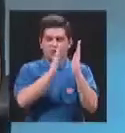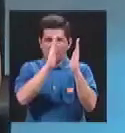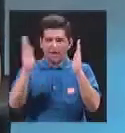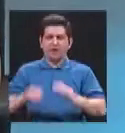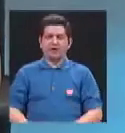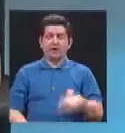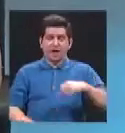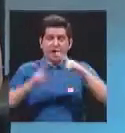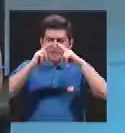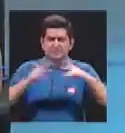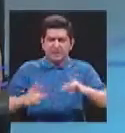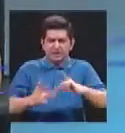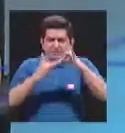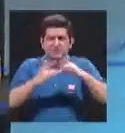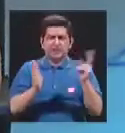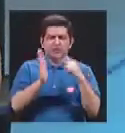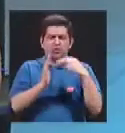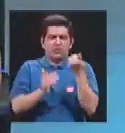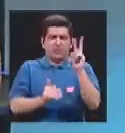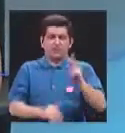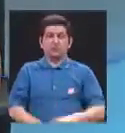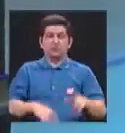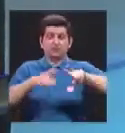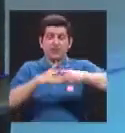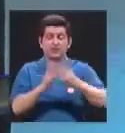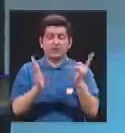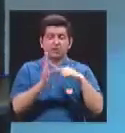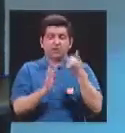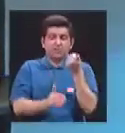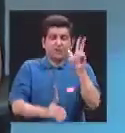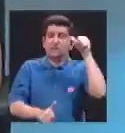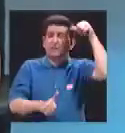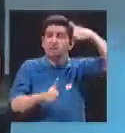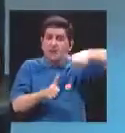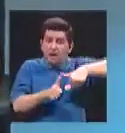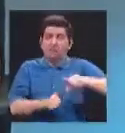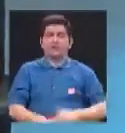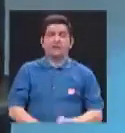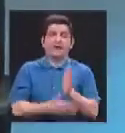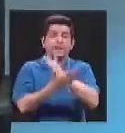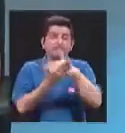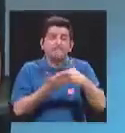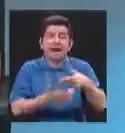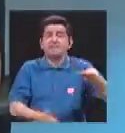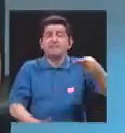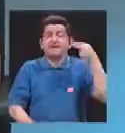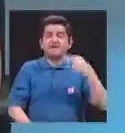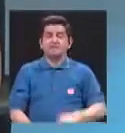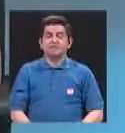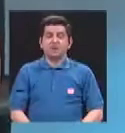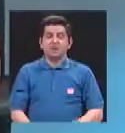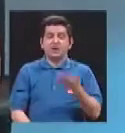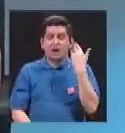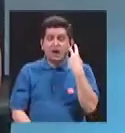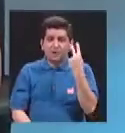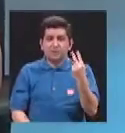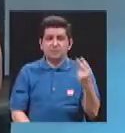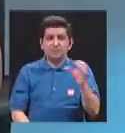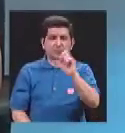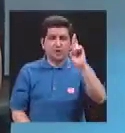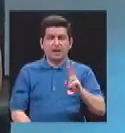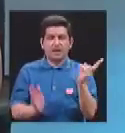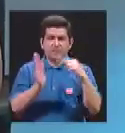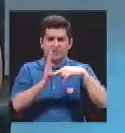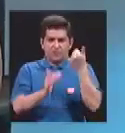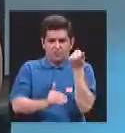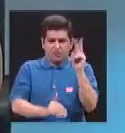Continuamos el lunes de Cinemateca en este recuento especial del 2012, dándole inicio al 2013, recordando parte de la historia audiovisual costarricense